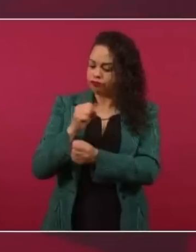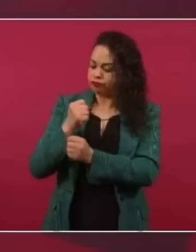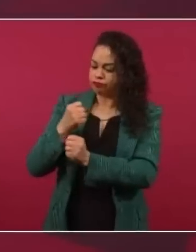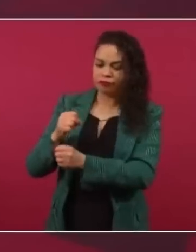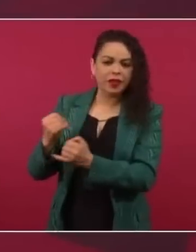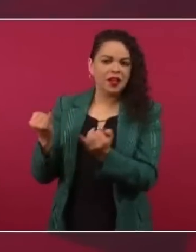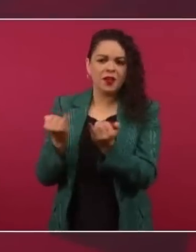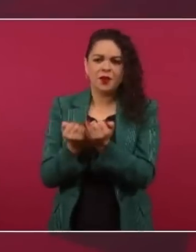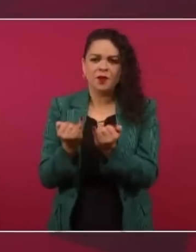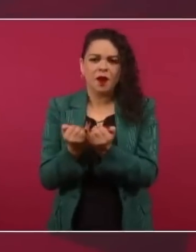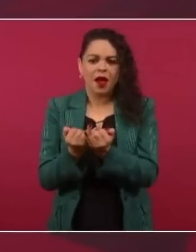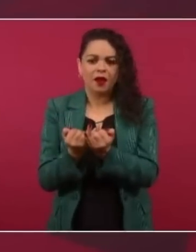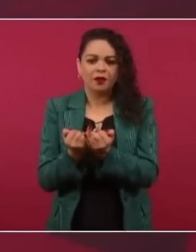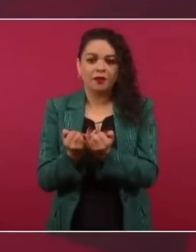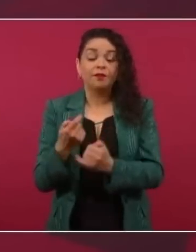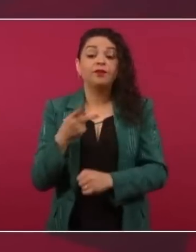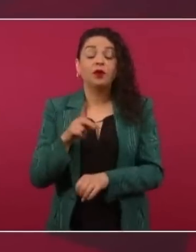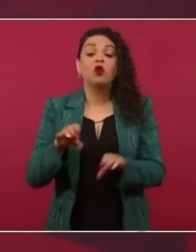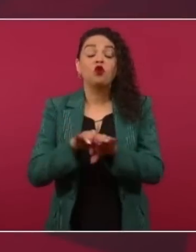esta transformación?